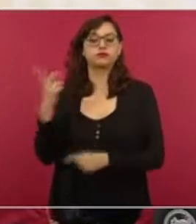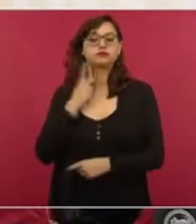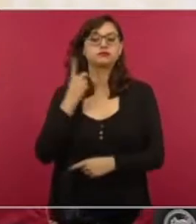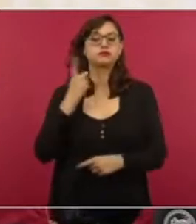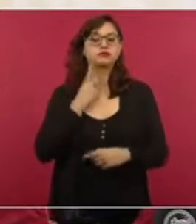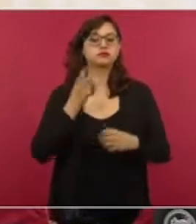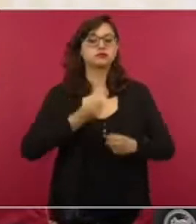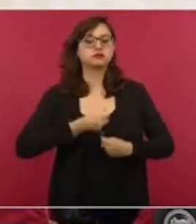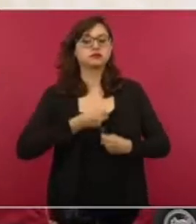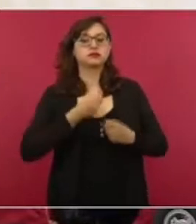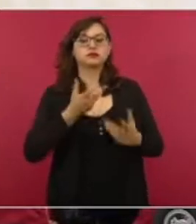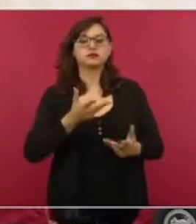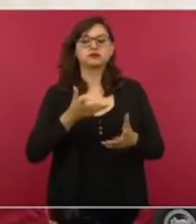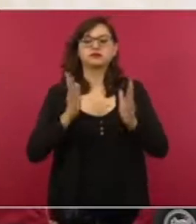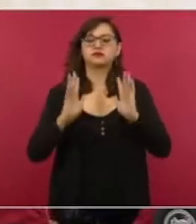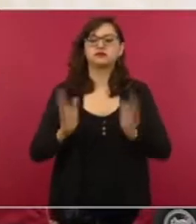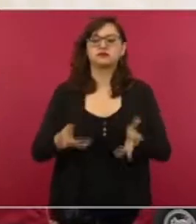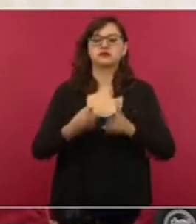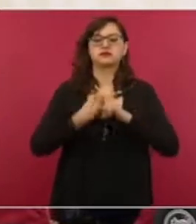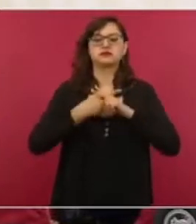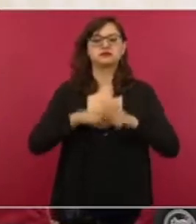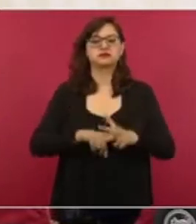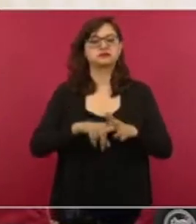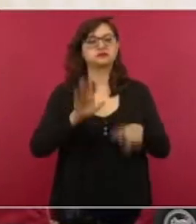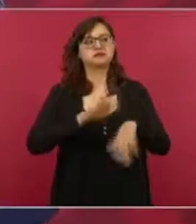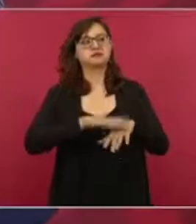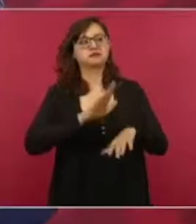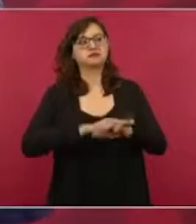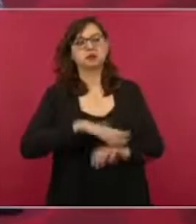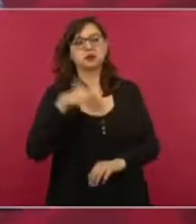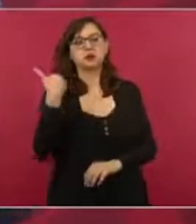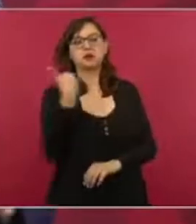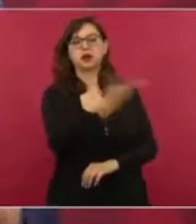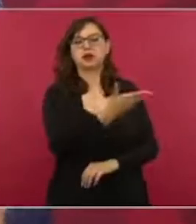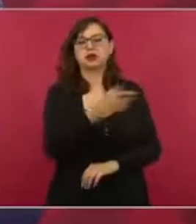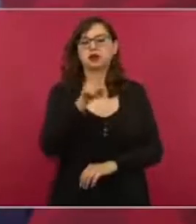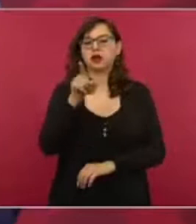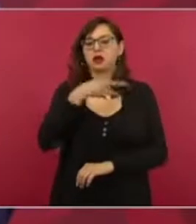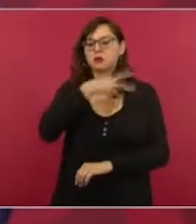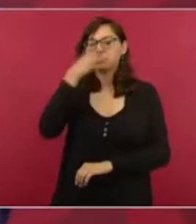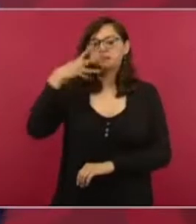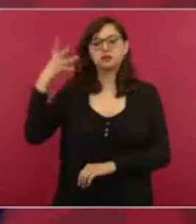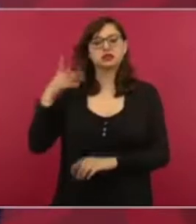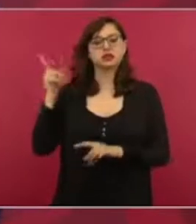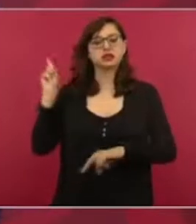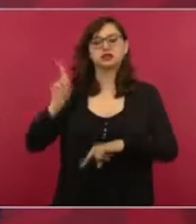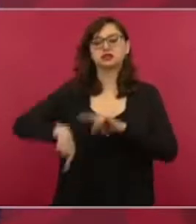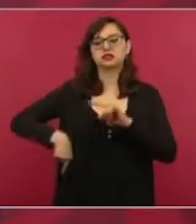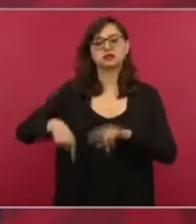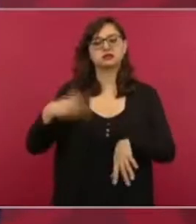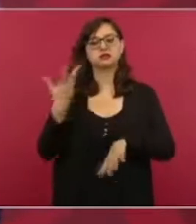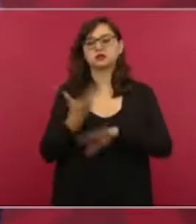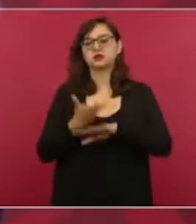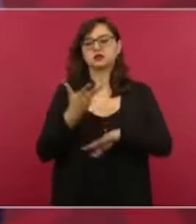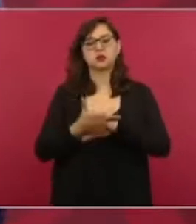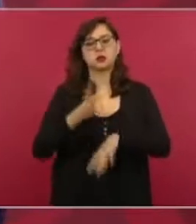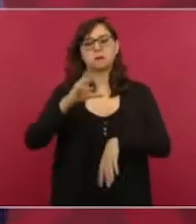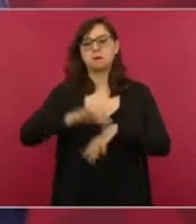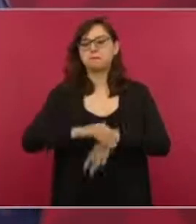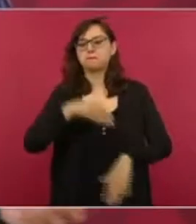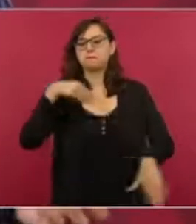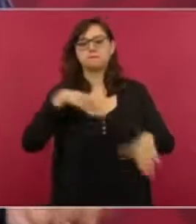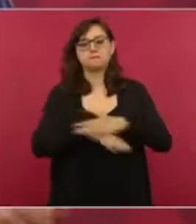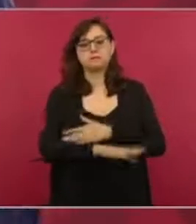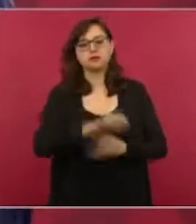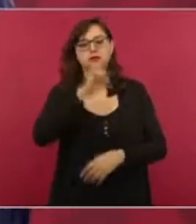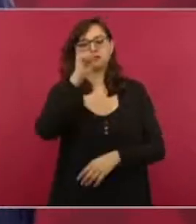ya hay una campaña para solicitar que no los dejen entrar a Estados Unidos.